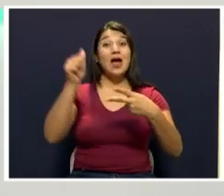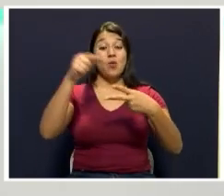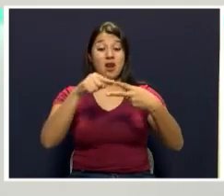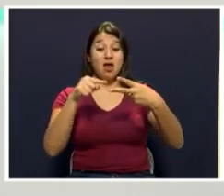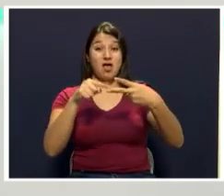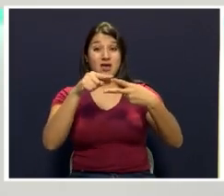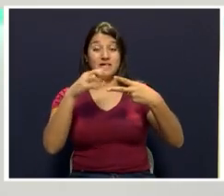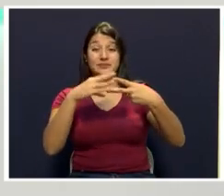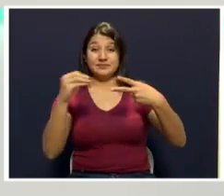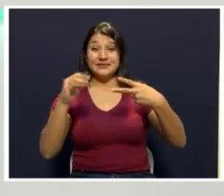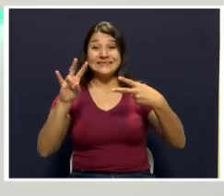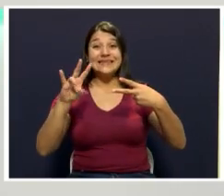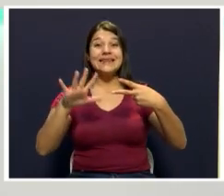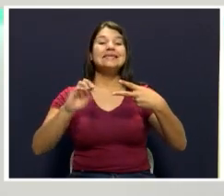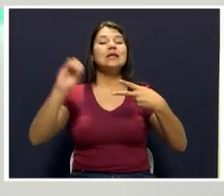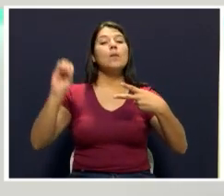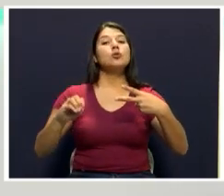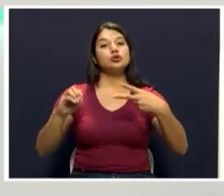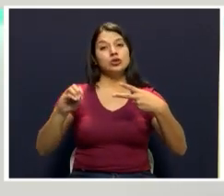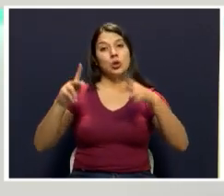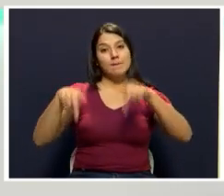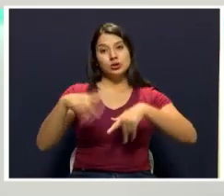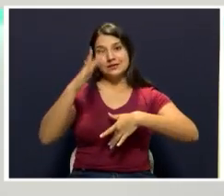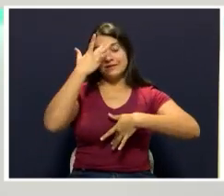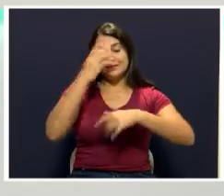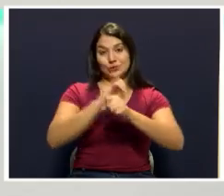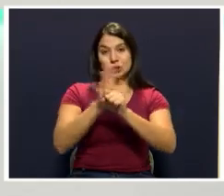el 75% de todos los casos.